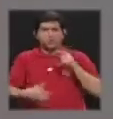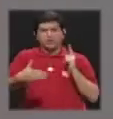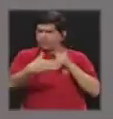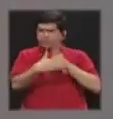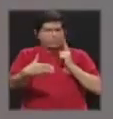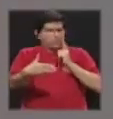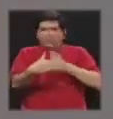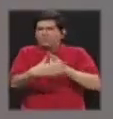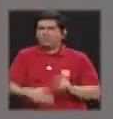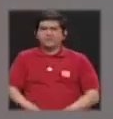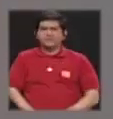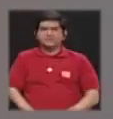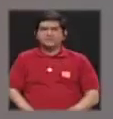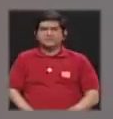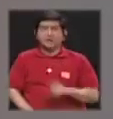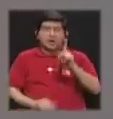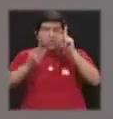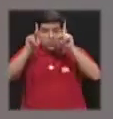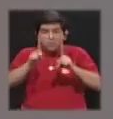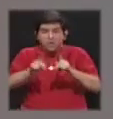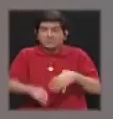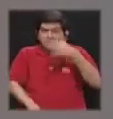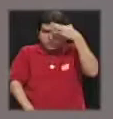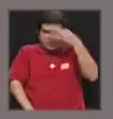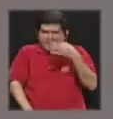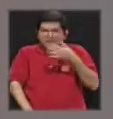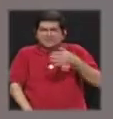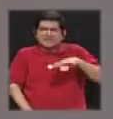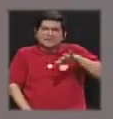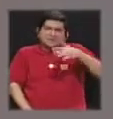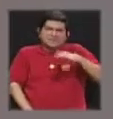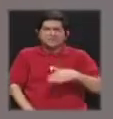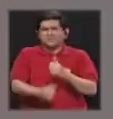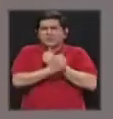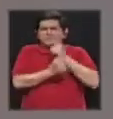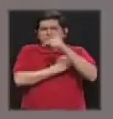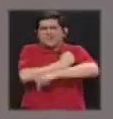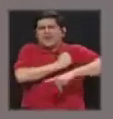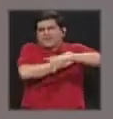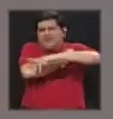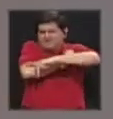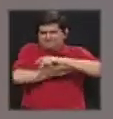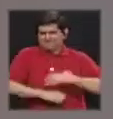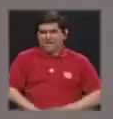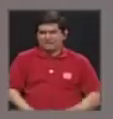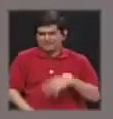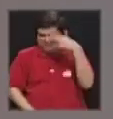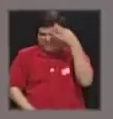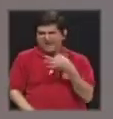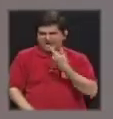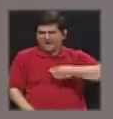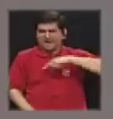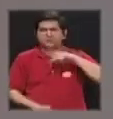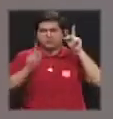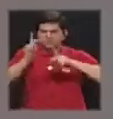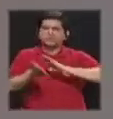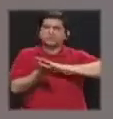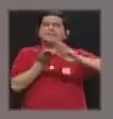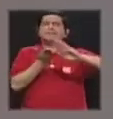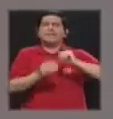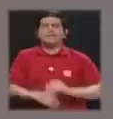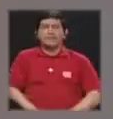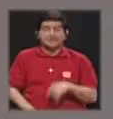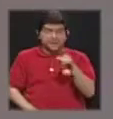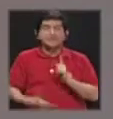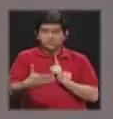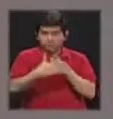de vista, al menos de una persona que se considere medianamente patriota, que ame este país y considere que seamos dignos. Porque realmente